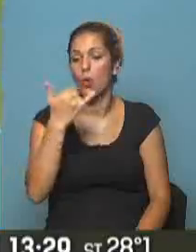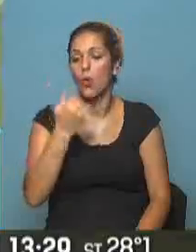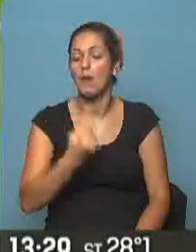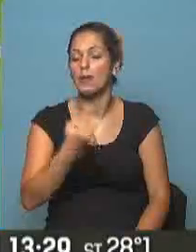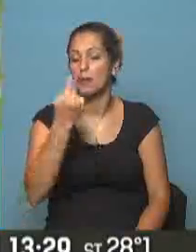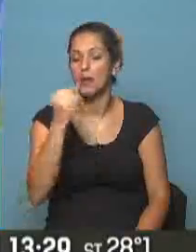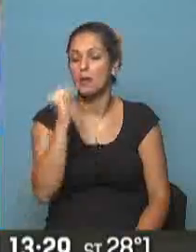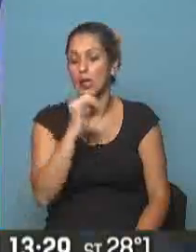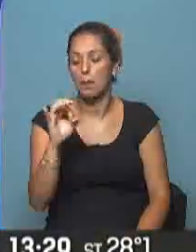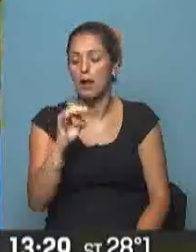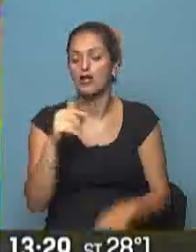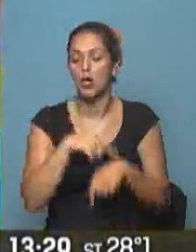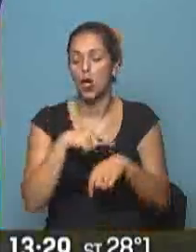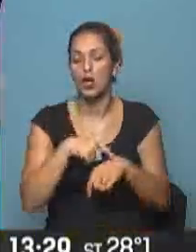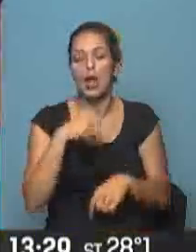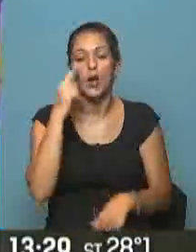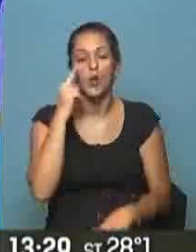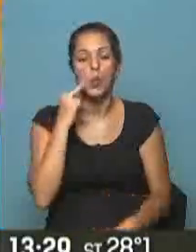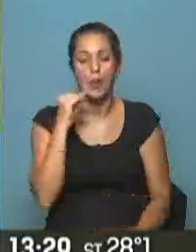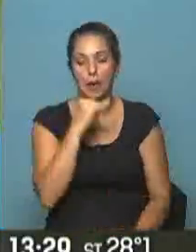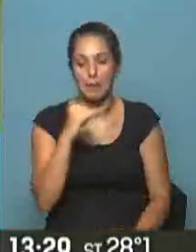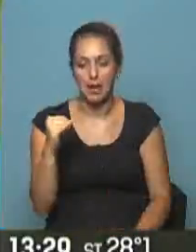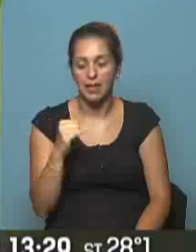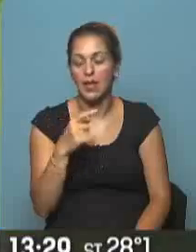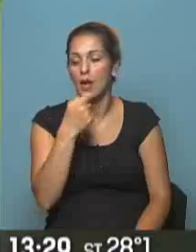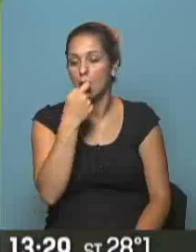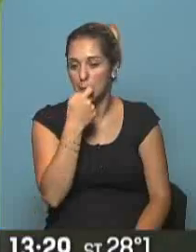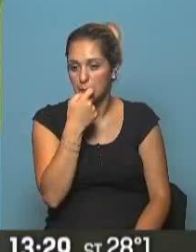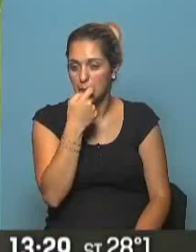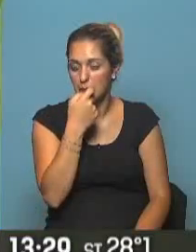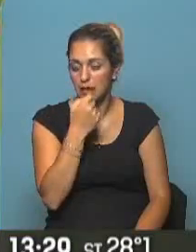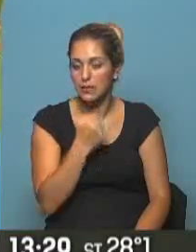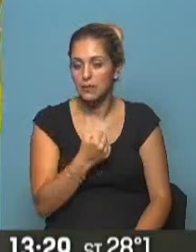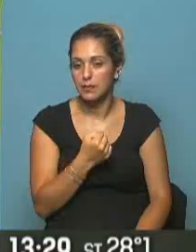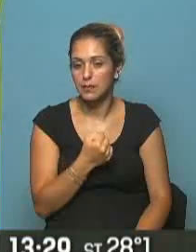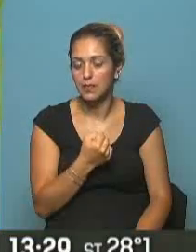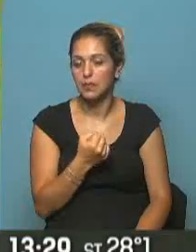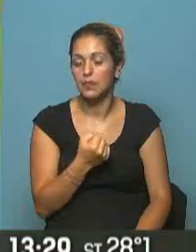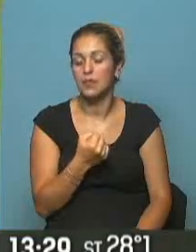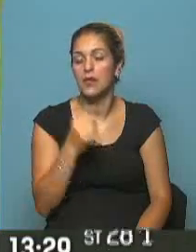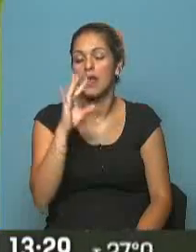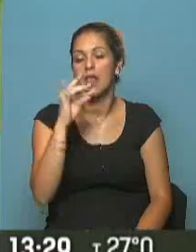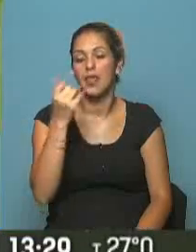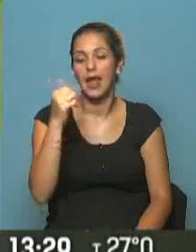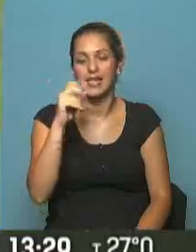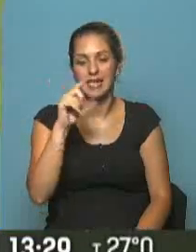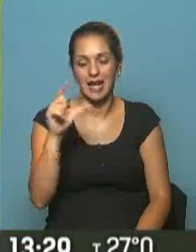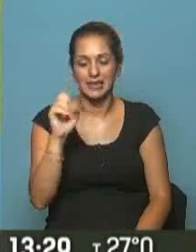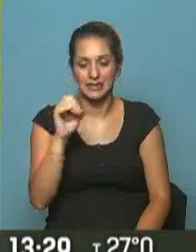en el horario de 21:30 con arbitraje de Daniel Fedoxuk, el uruguayo.